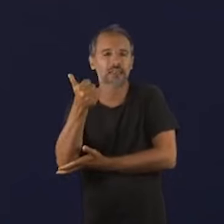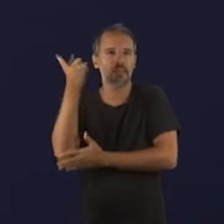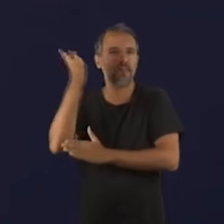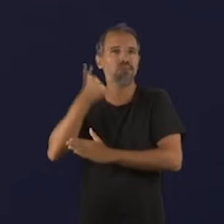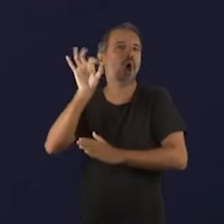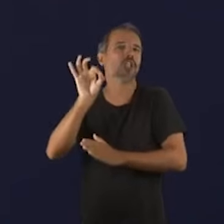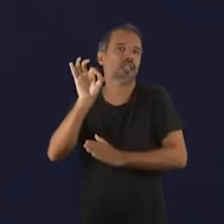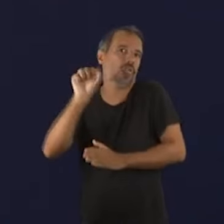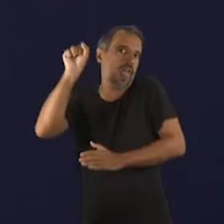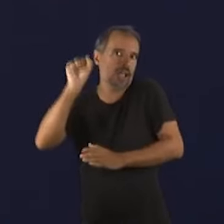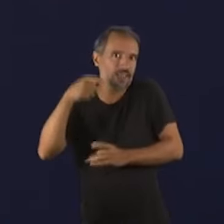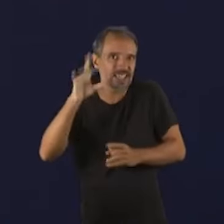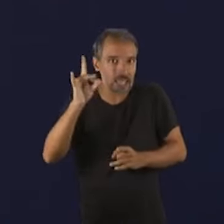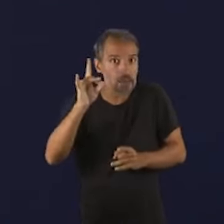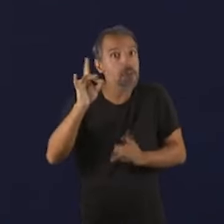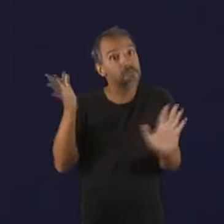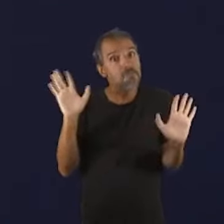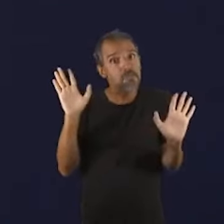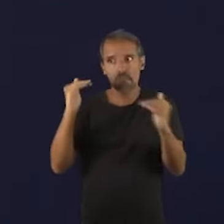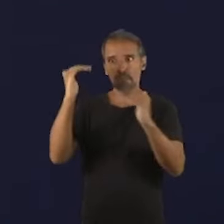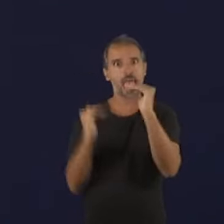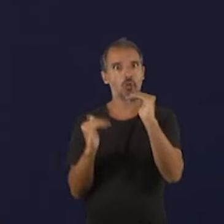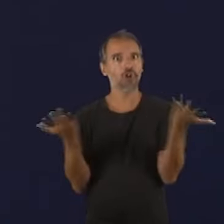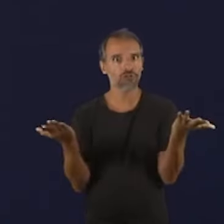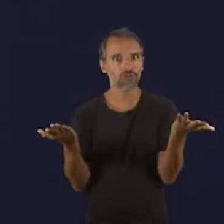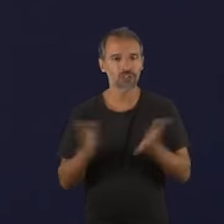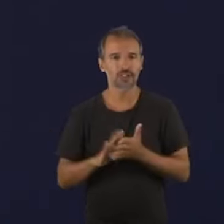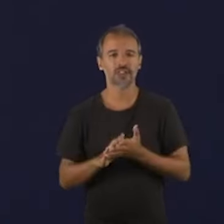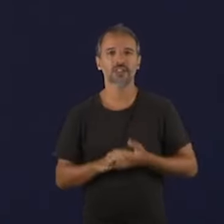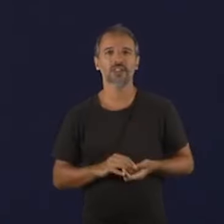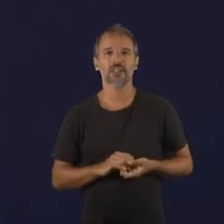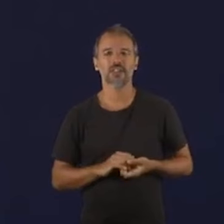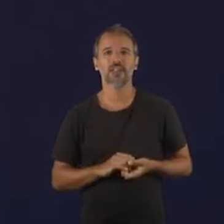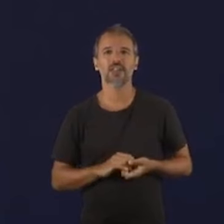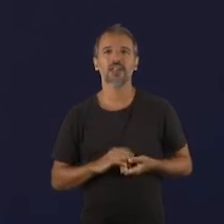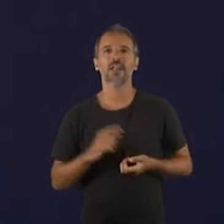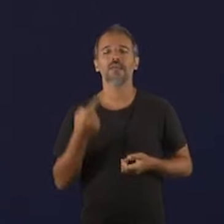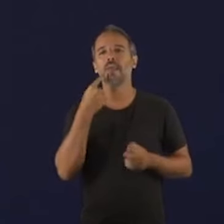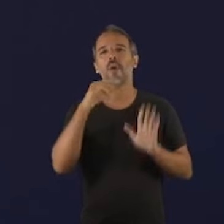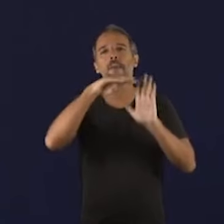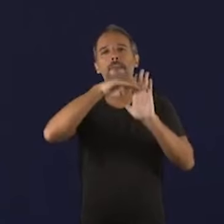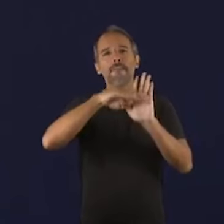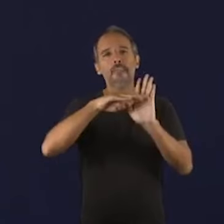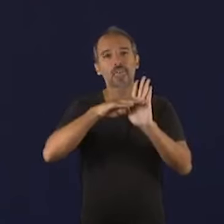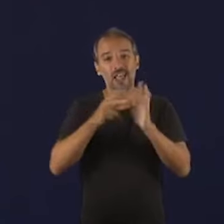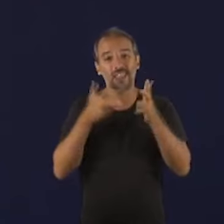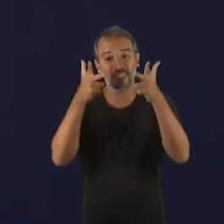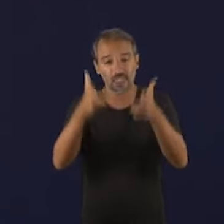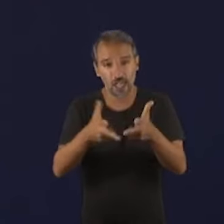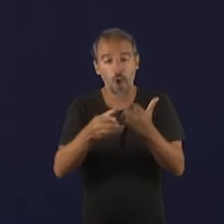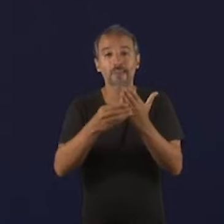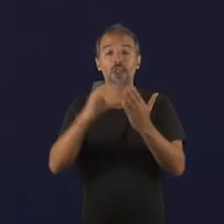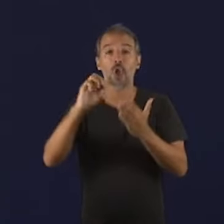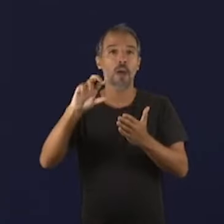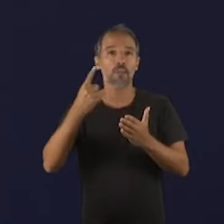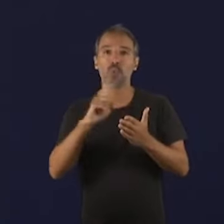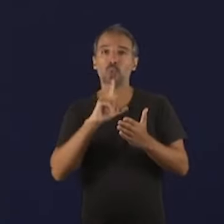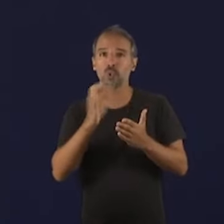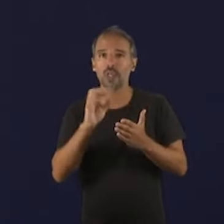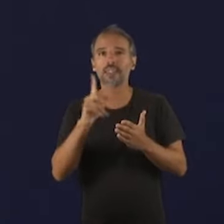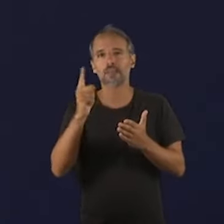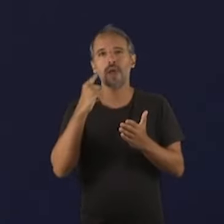diciembre Por supuesto que hubo medidas las famosas que yo anuncié aquí medidas del ministro caputo eh una